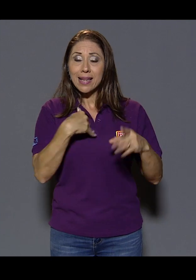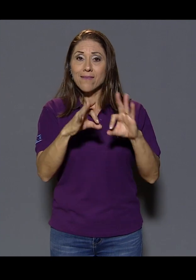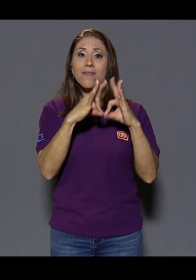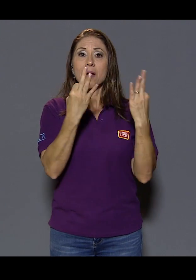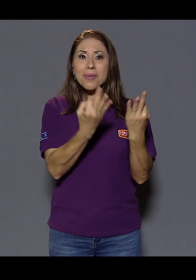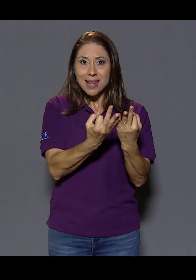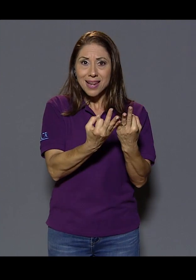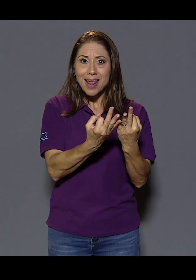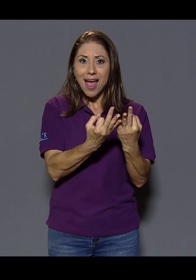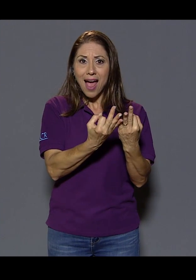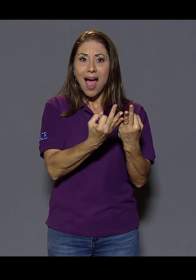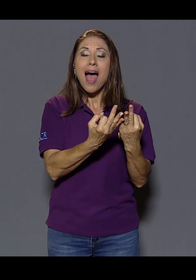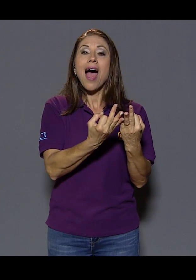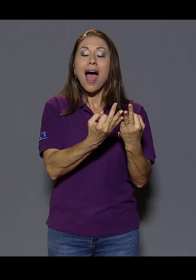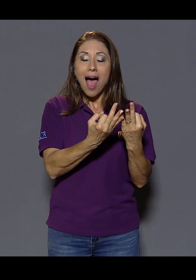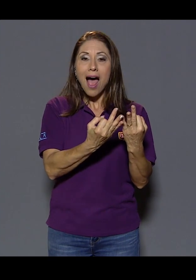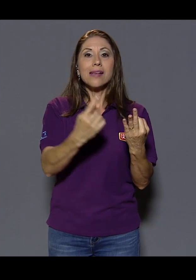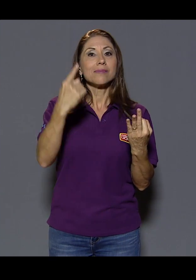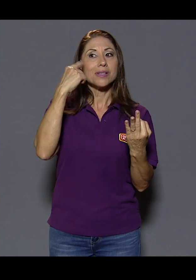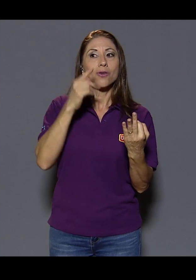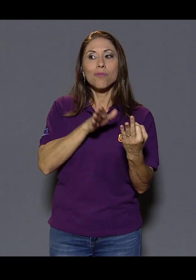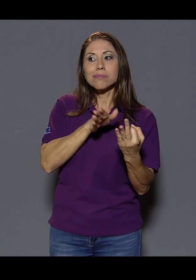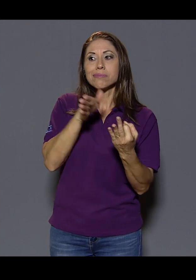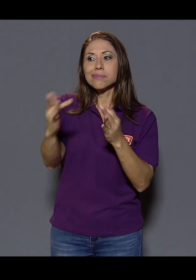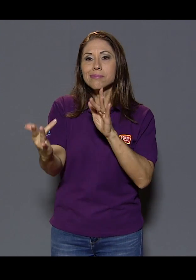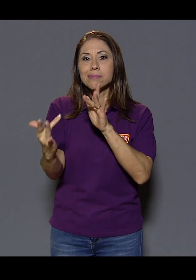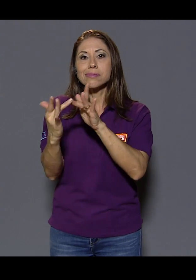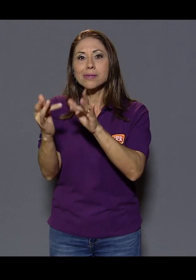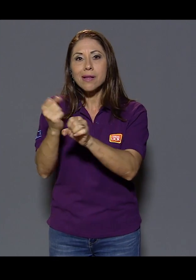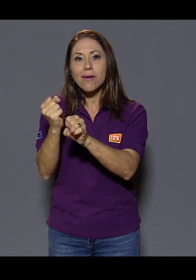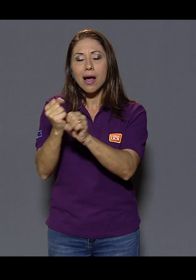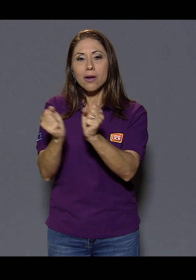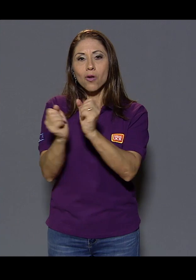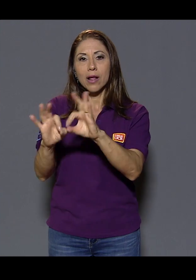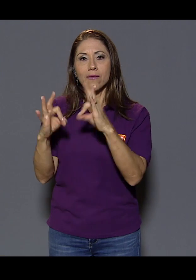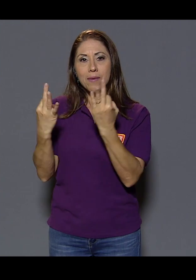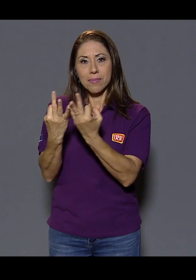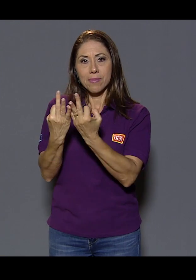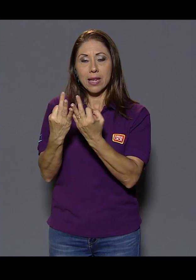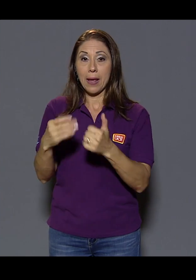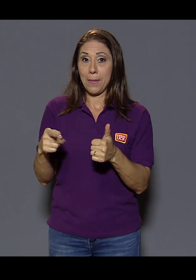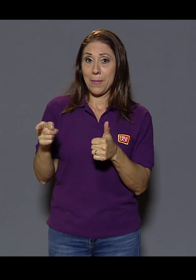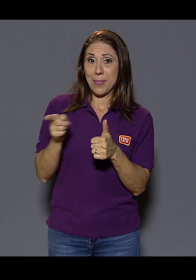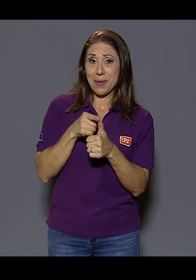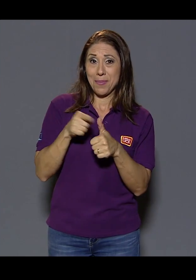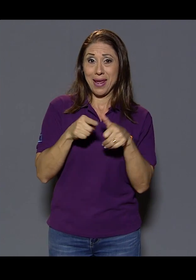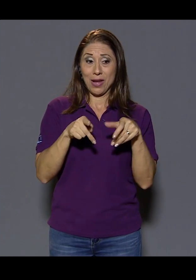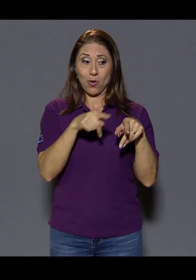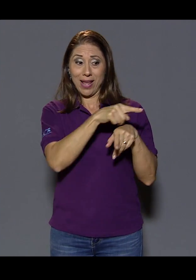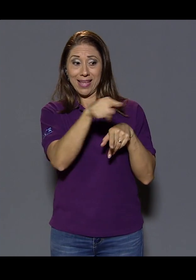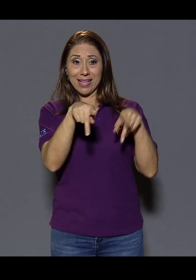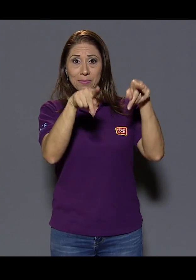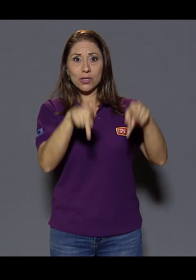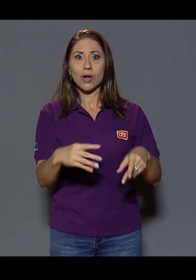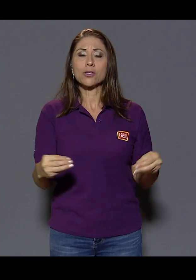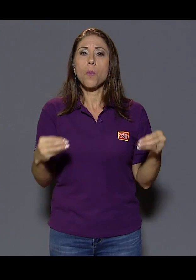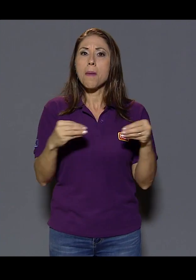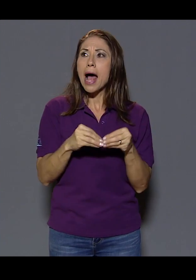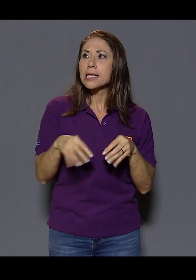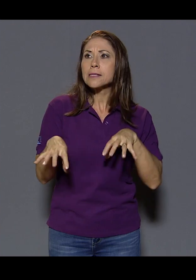entonces se escogió ir trabajando con la familia. Primero las personas que eran más funcionales,